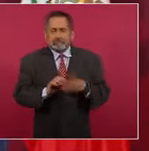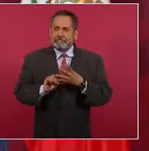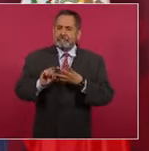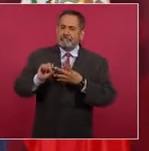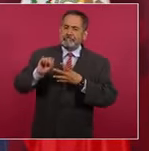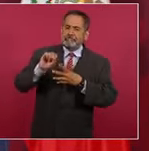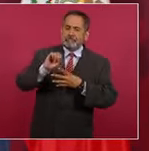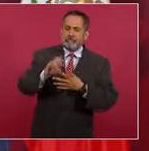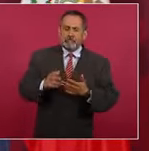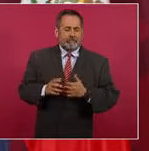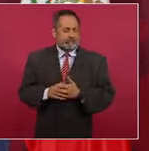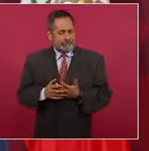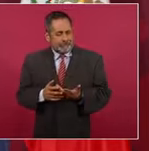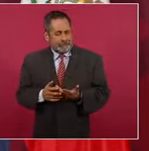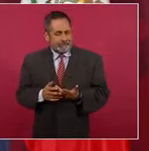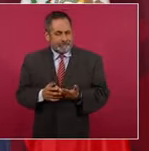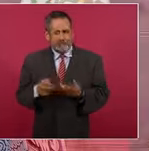Y vienen de abajo